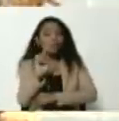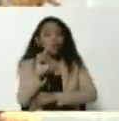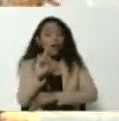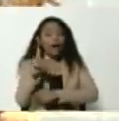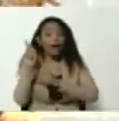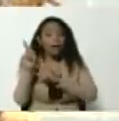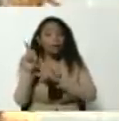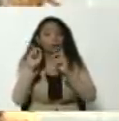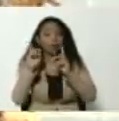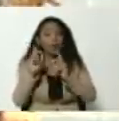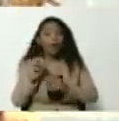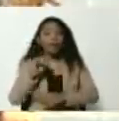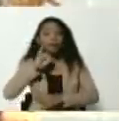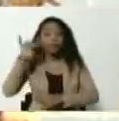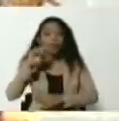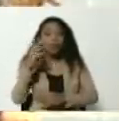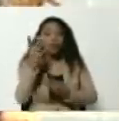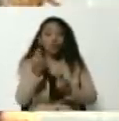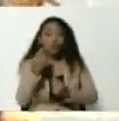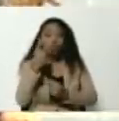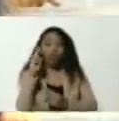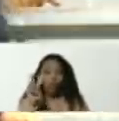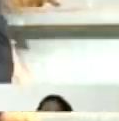de estas denuncias. Veamos el video número 2.